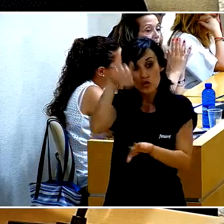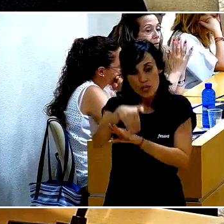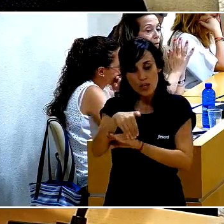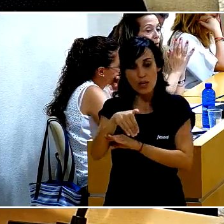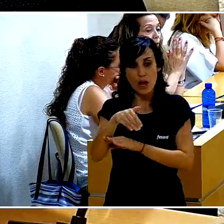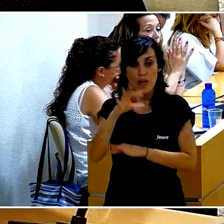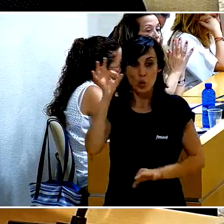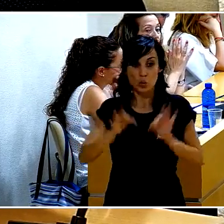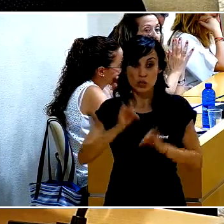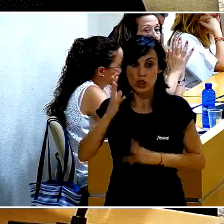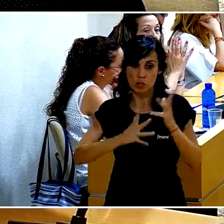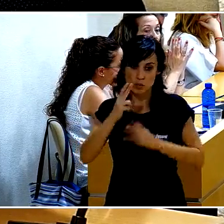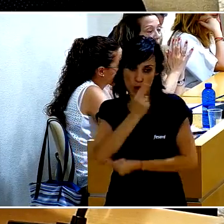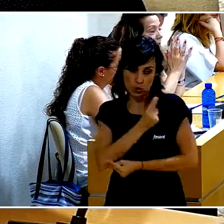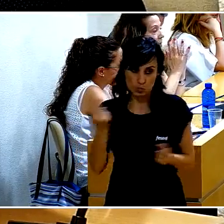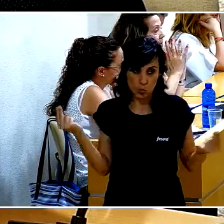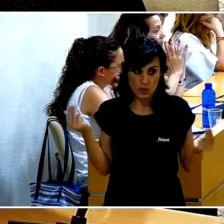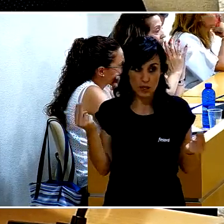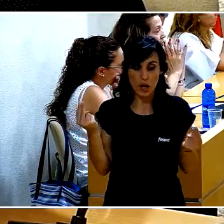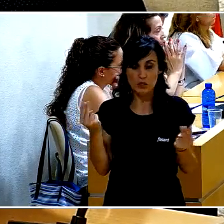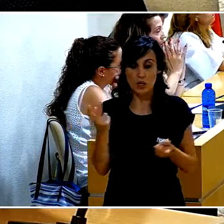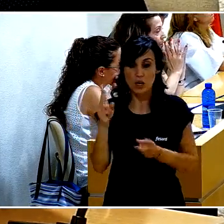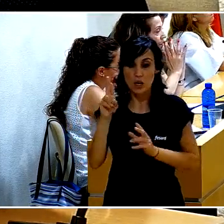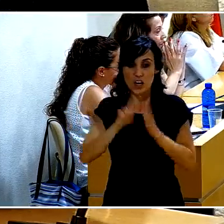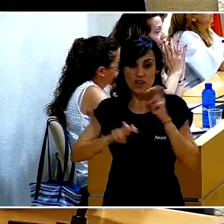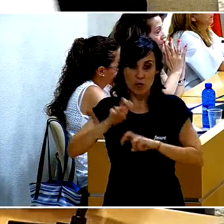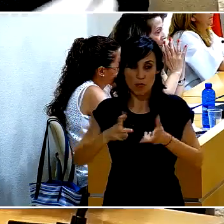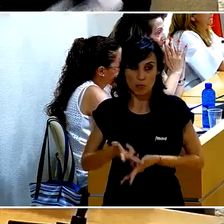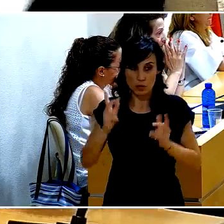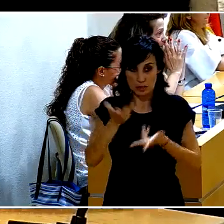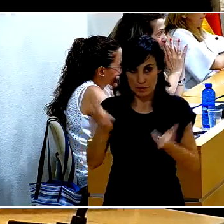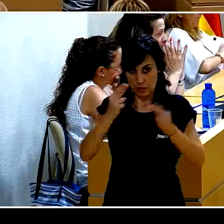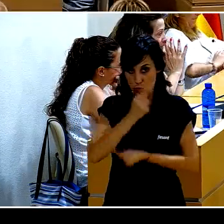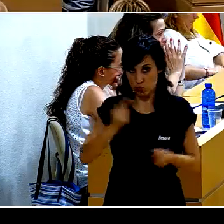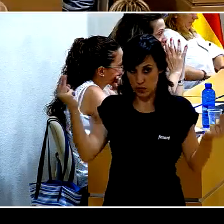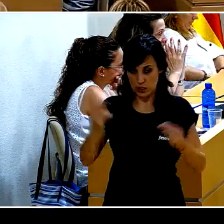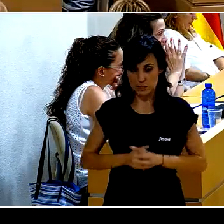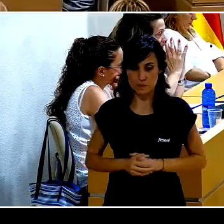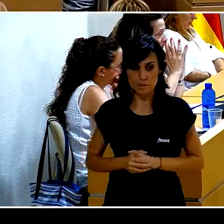de Justicia, Administración Pública, Reformas Democráticas y Libertades Públicas.